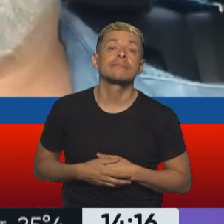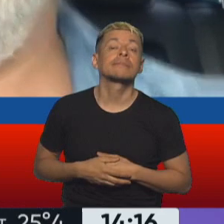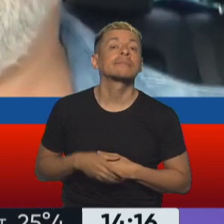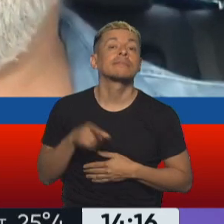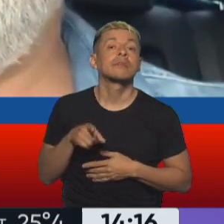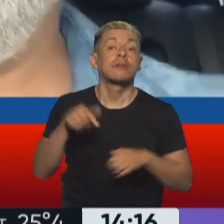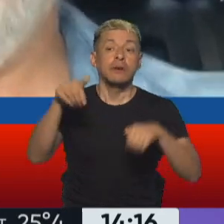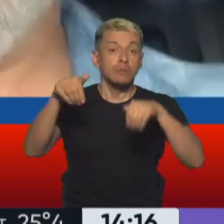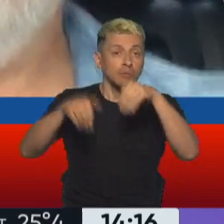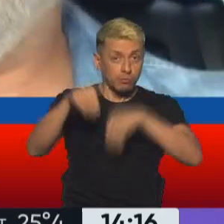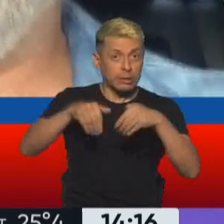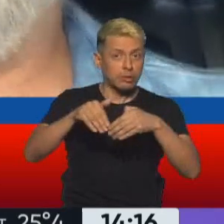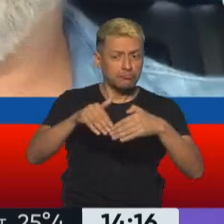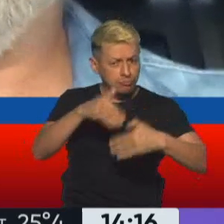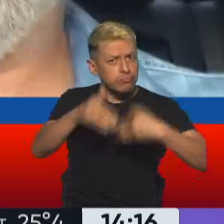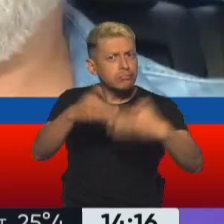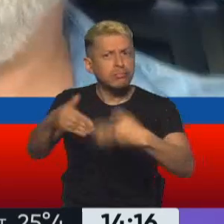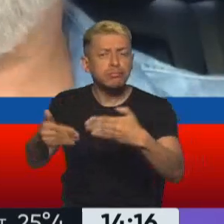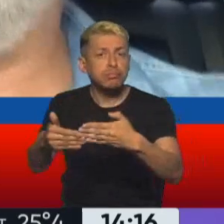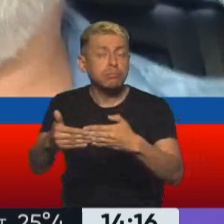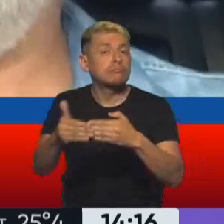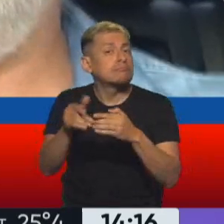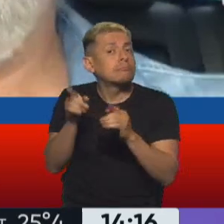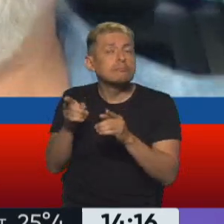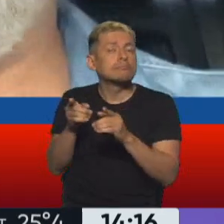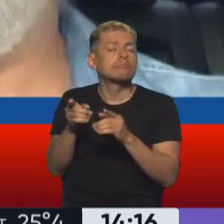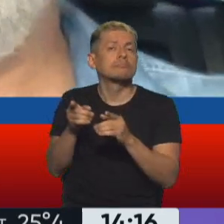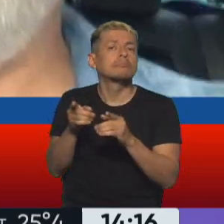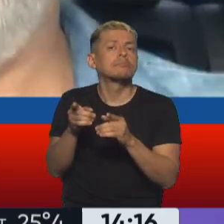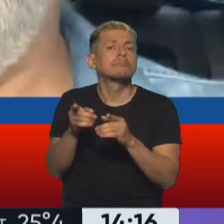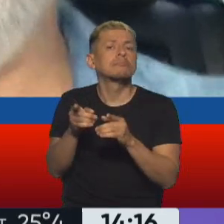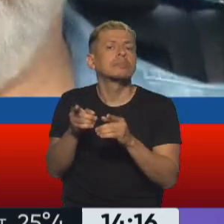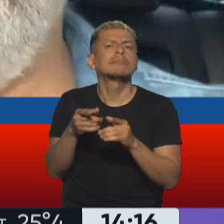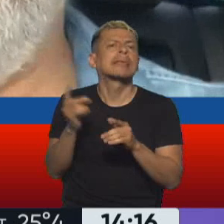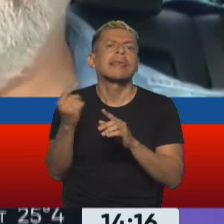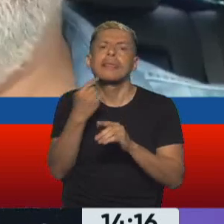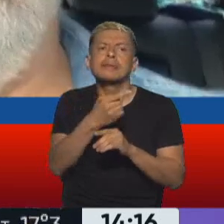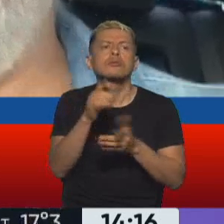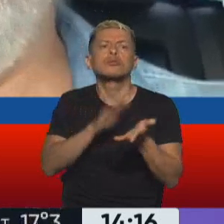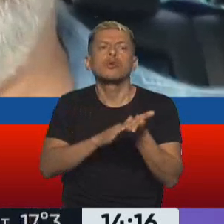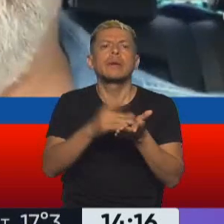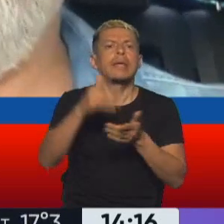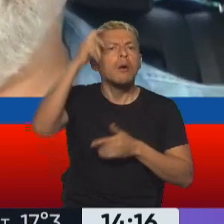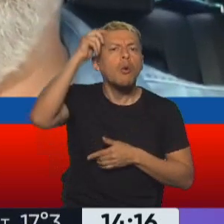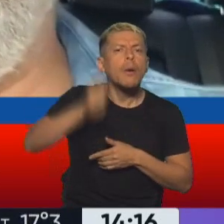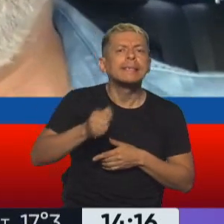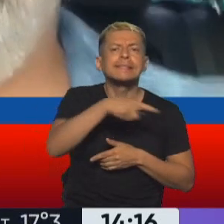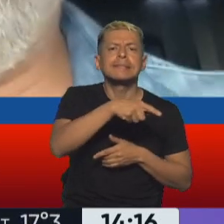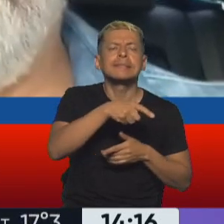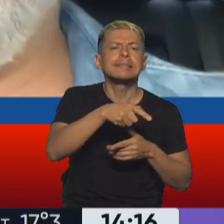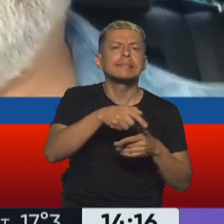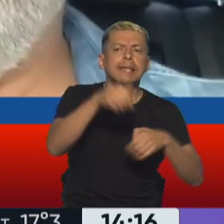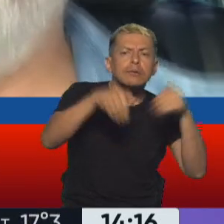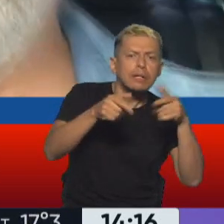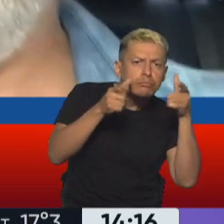procedimiento electoral y mismo en lo que se refiere al comportamiento de los jueces electorales en Brasil, porque es